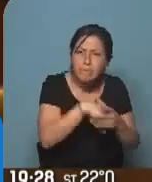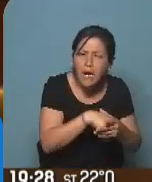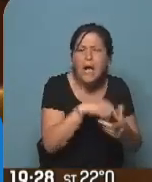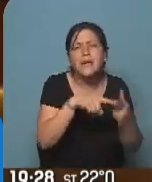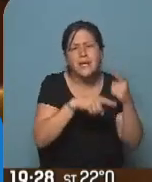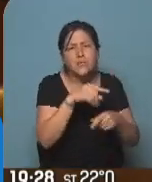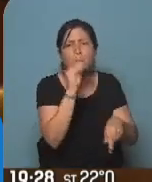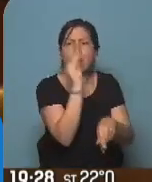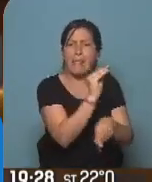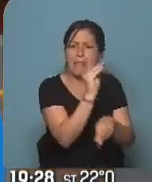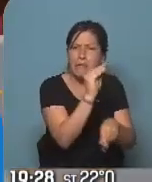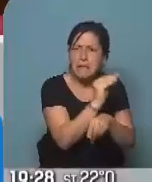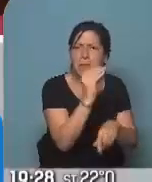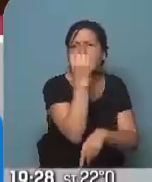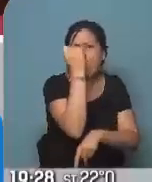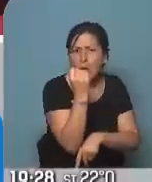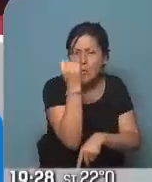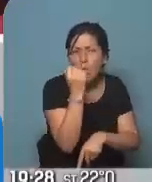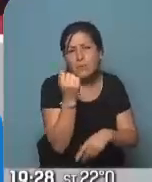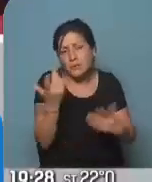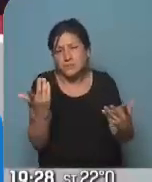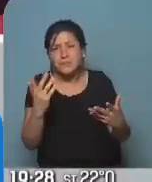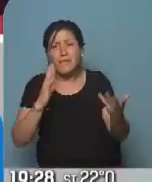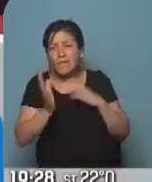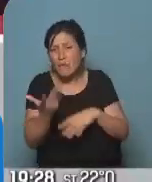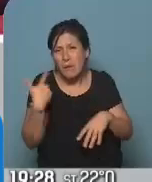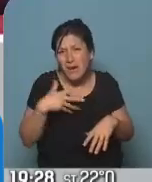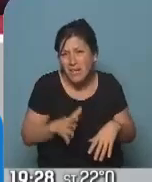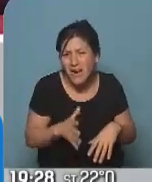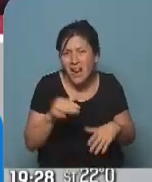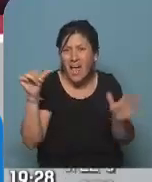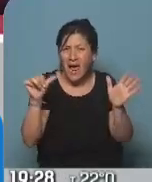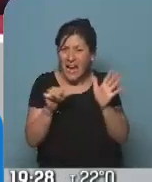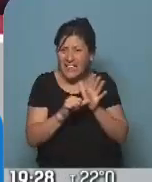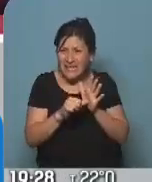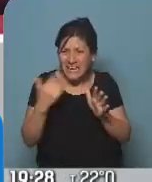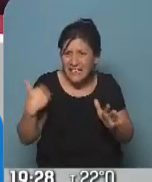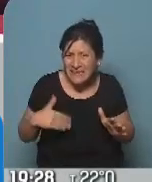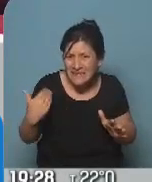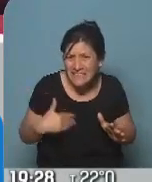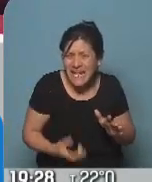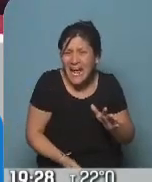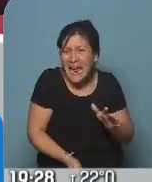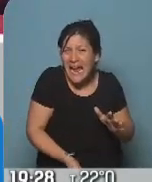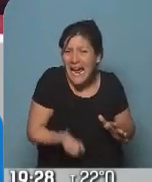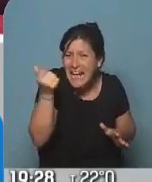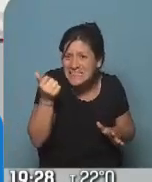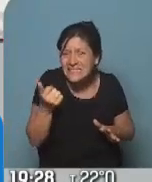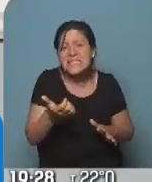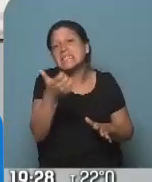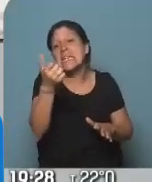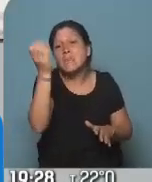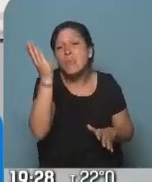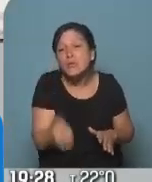de disponibilidad de recursos fiscales. De hecho, la Argentina se acercó prácticamente a tocar, digamos, el 6% del gasto